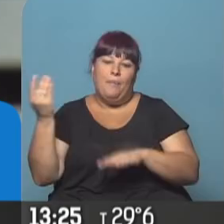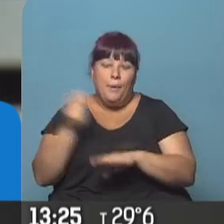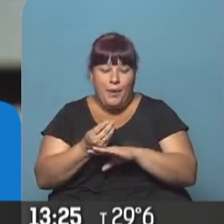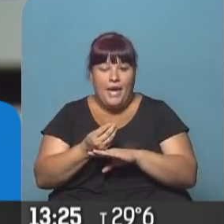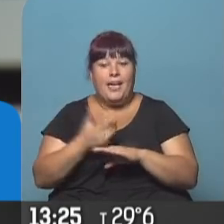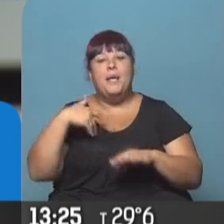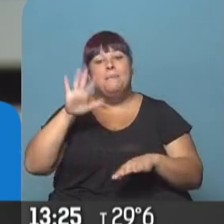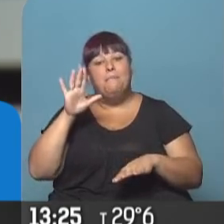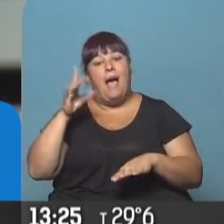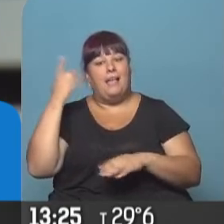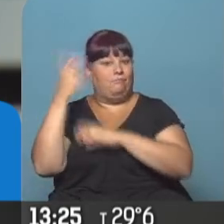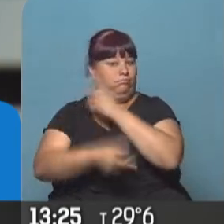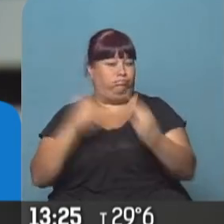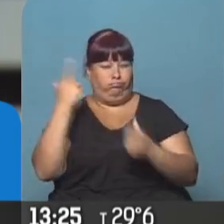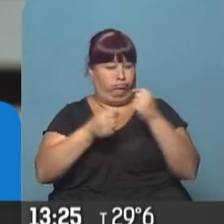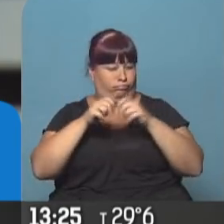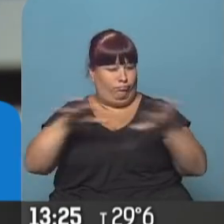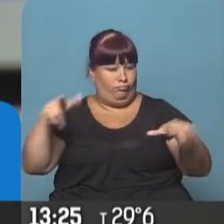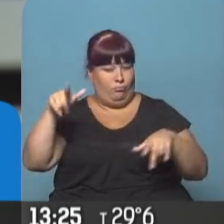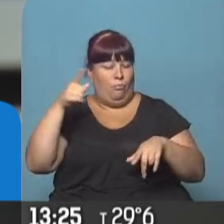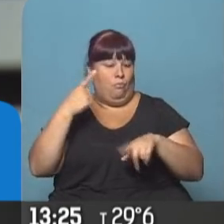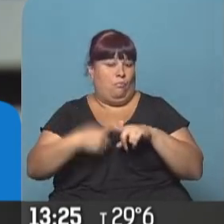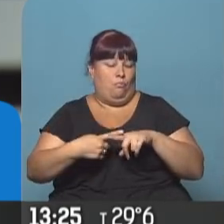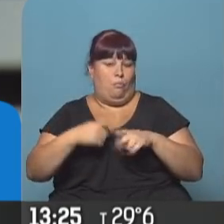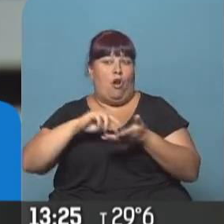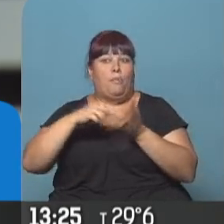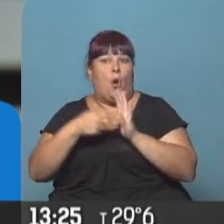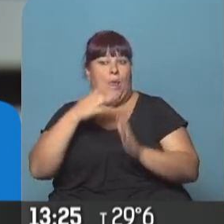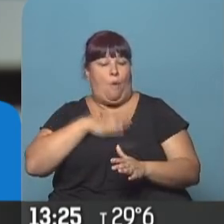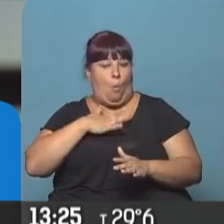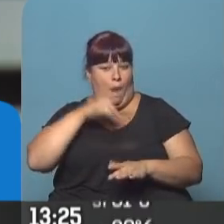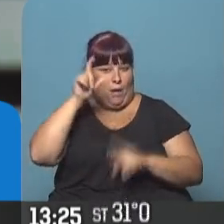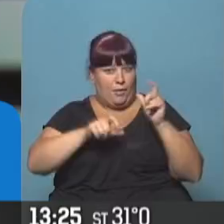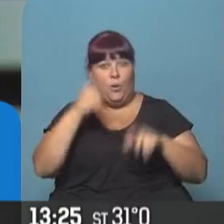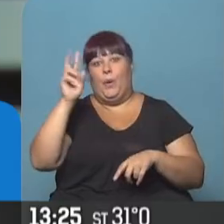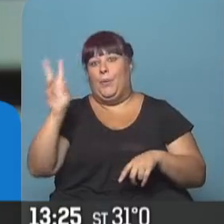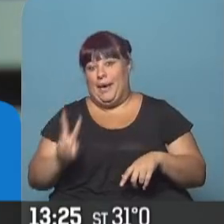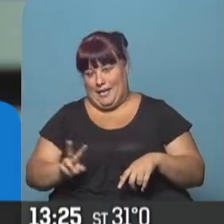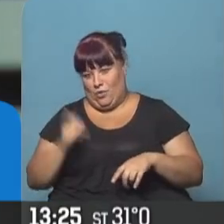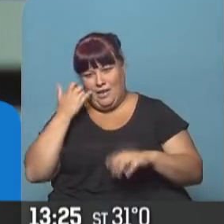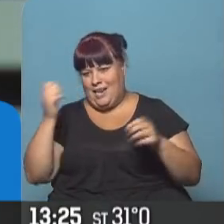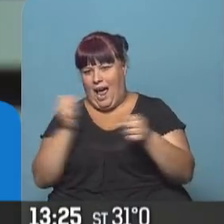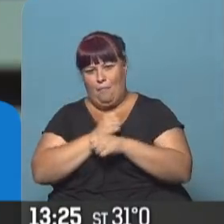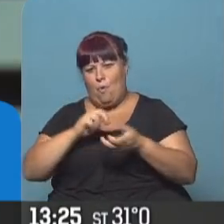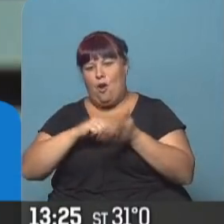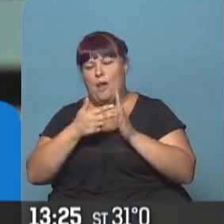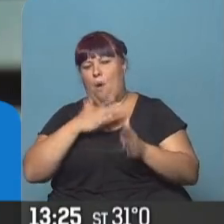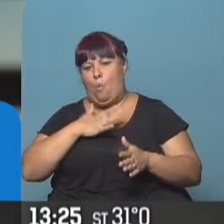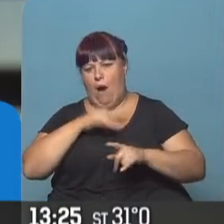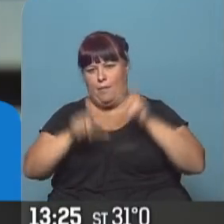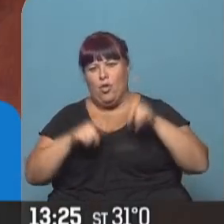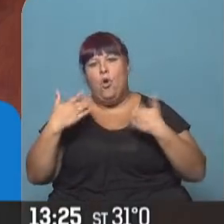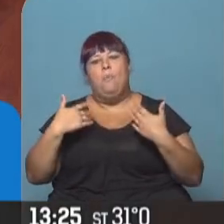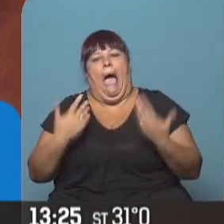sobre todo cuando son éxodos así de masivos, así de grandes por crisis humanitarias, porque Venezuela está declarada, ya está viviendo una crisis humanitaria, puedan